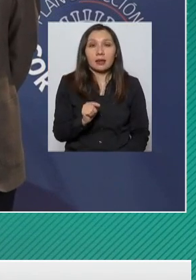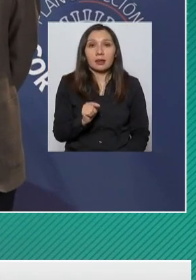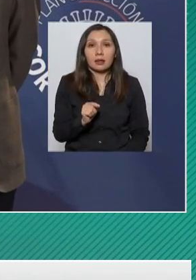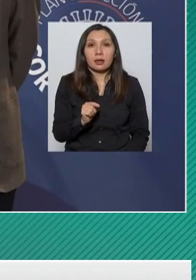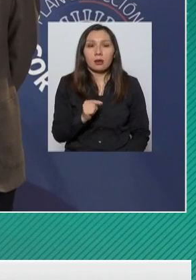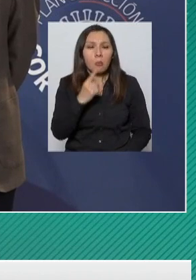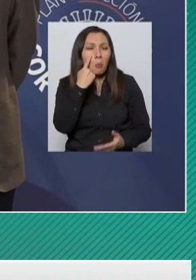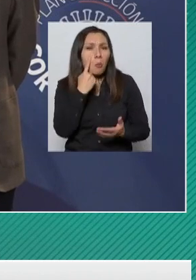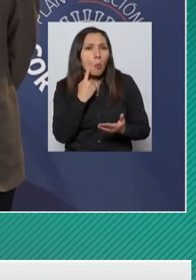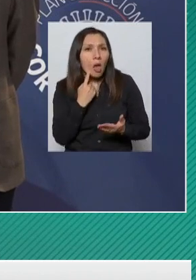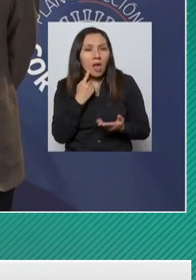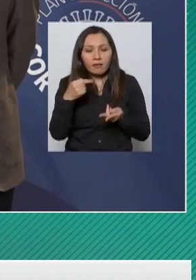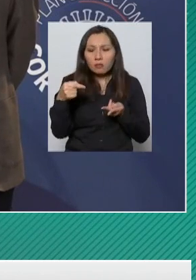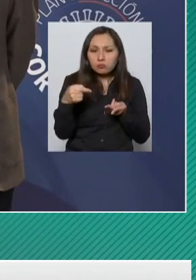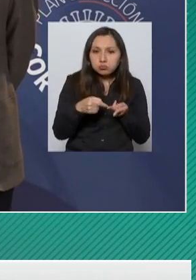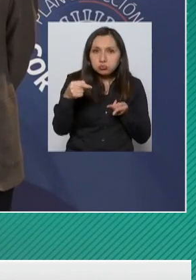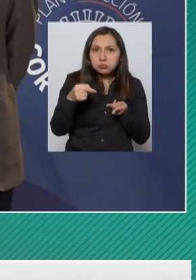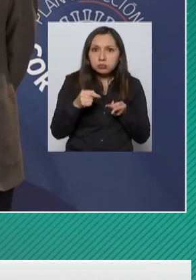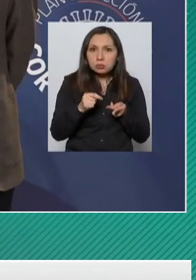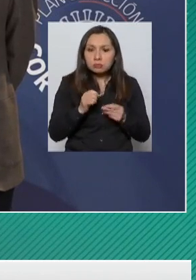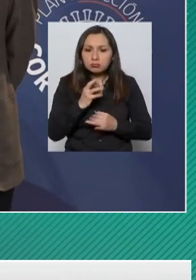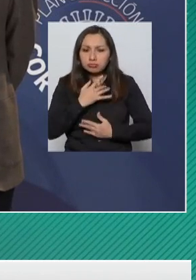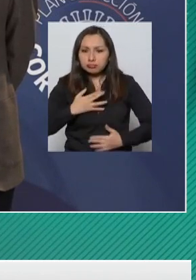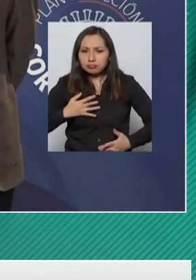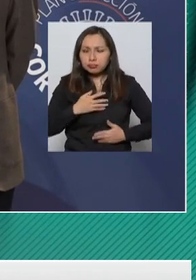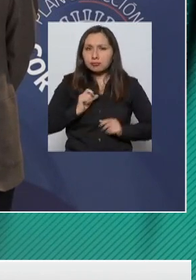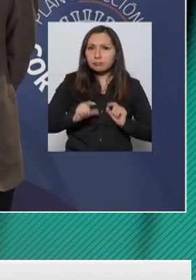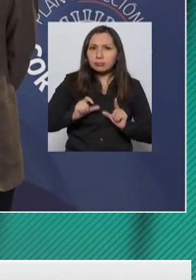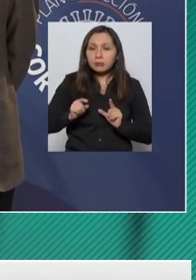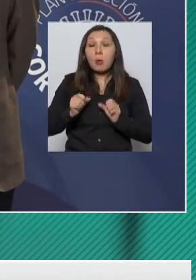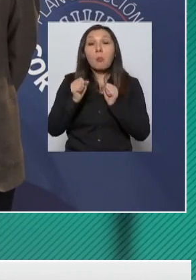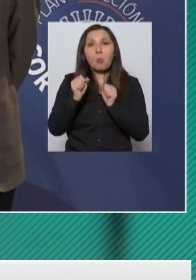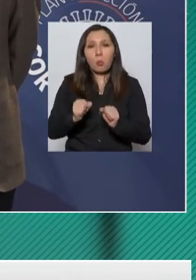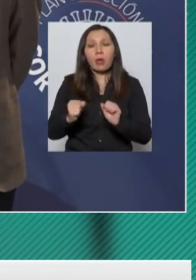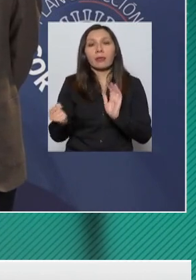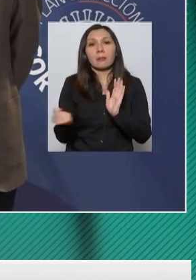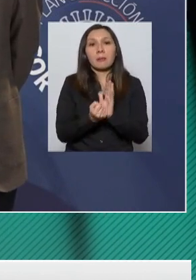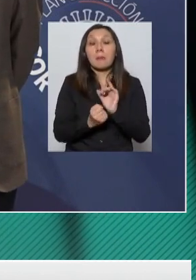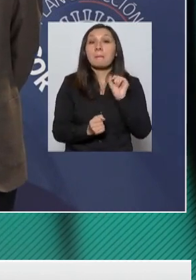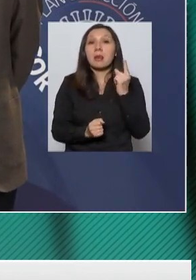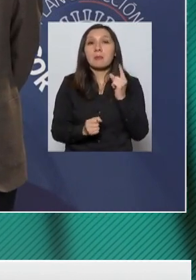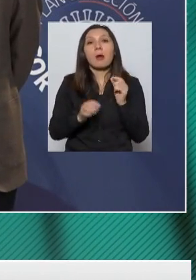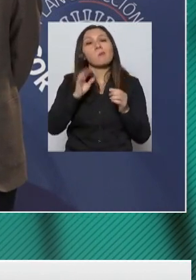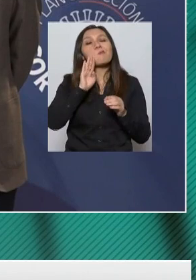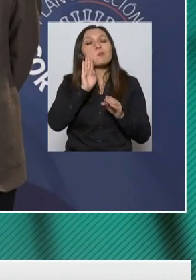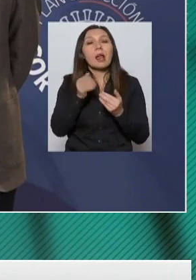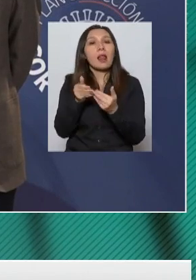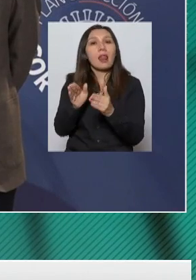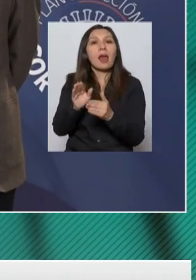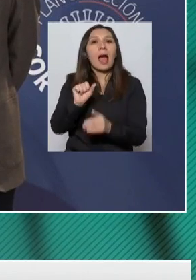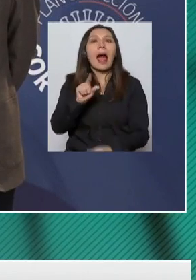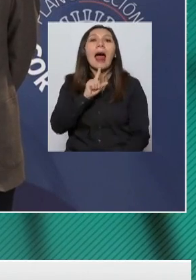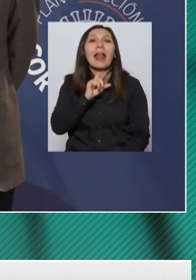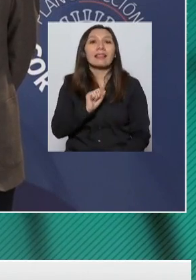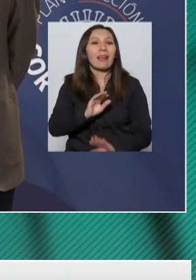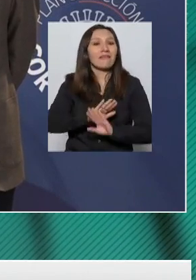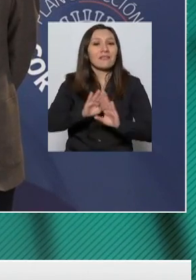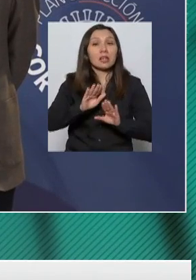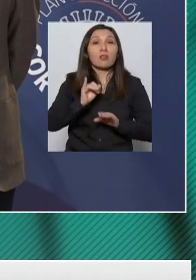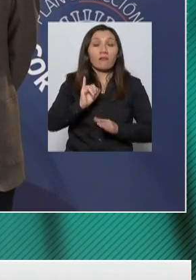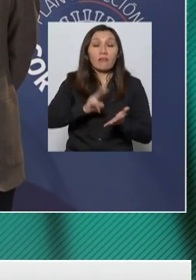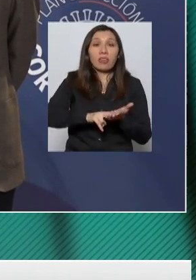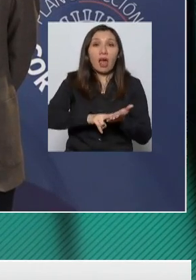testeo mediante anticuerpos puede certificar primero un carné de alta que la persona tuvo la enfermedad